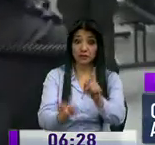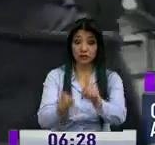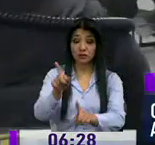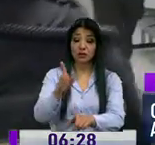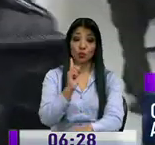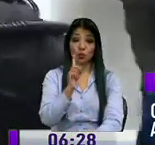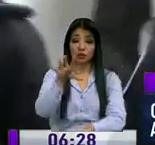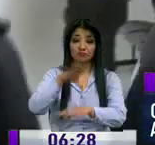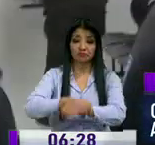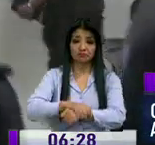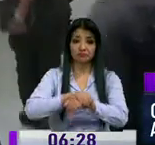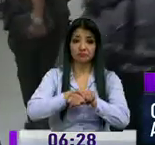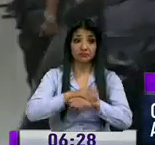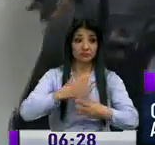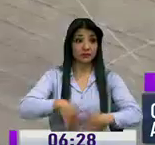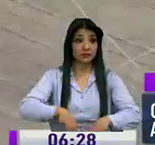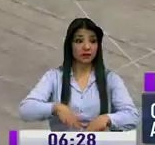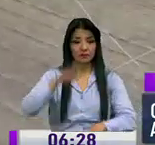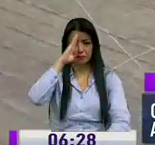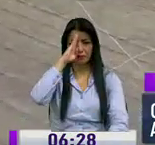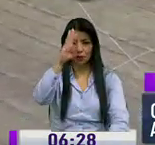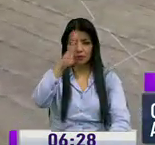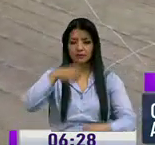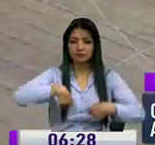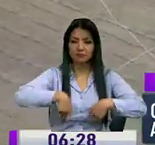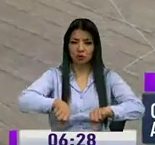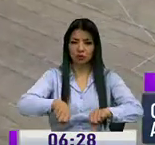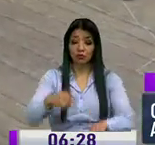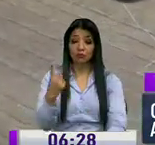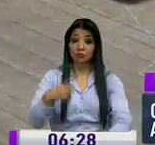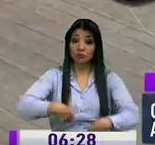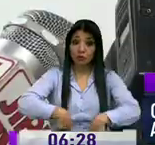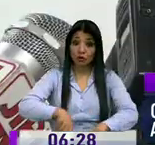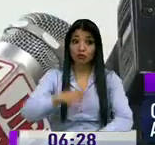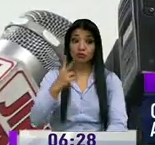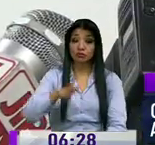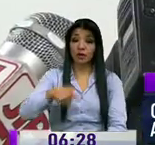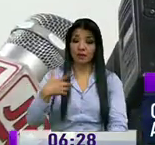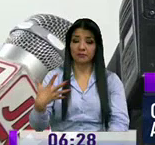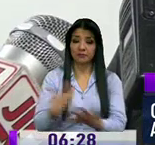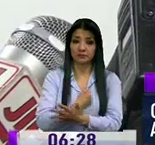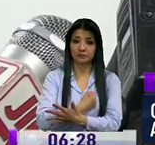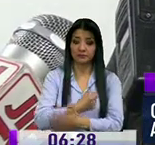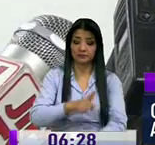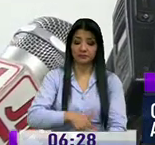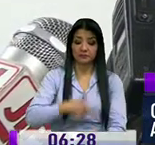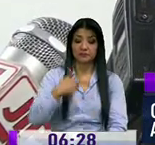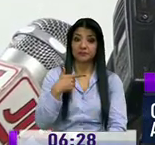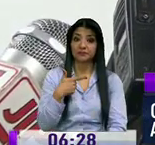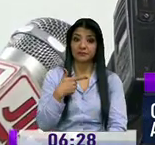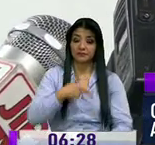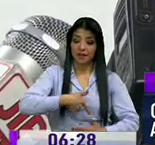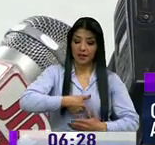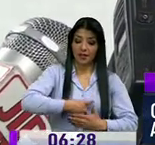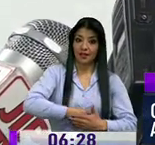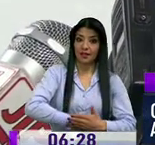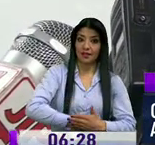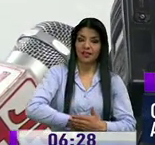del grupo motorizado y detenido con la moto y 2 armas en su poder. El revólver es el revólver de